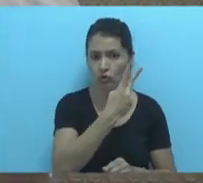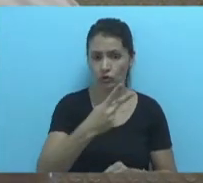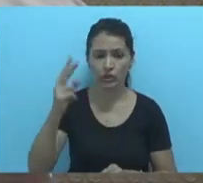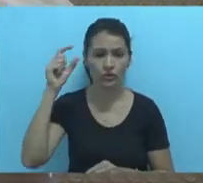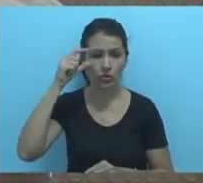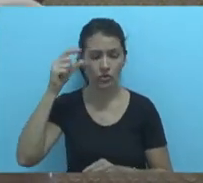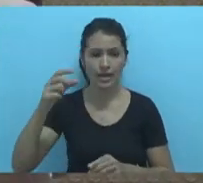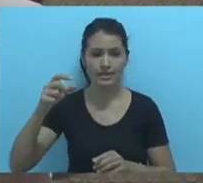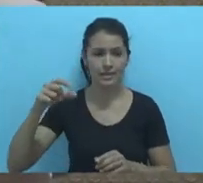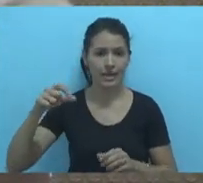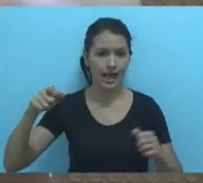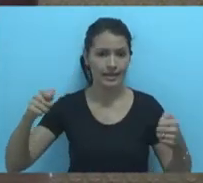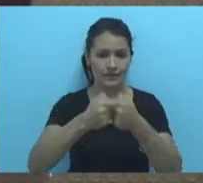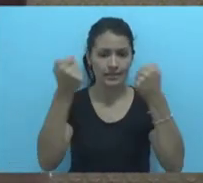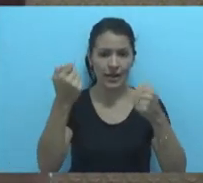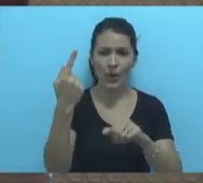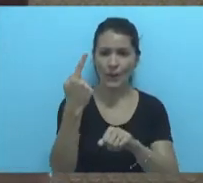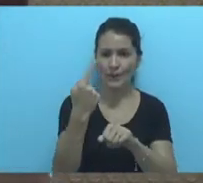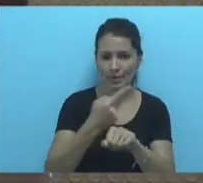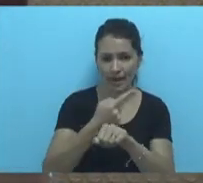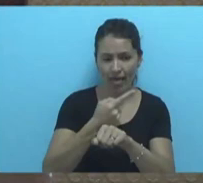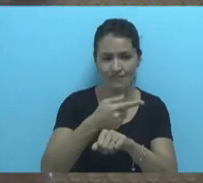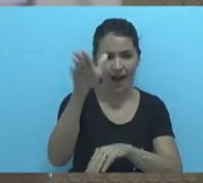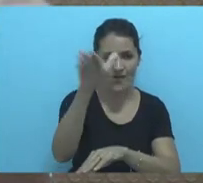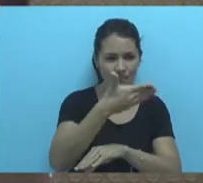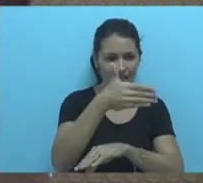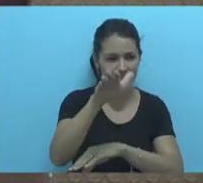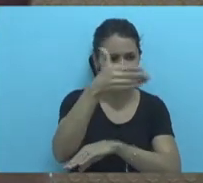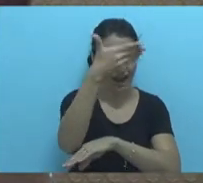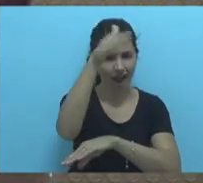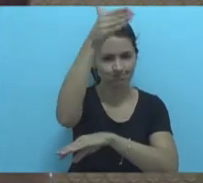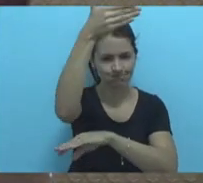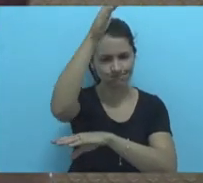210 años de que por primera vez enarbolara esta bandera,